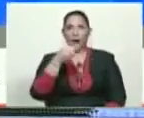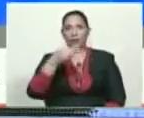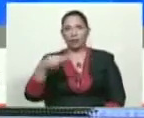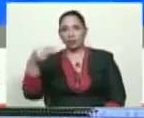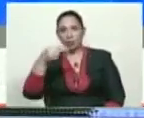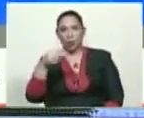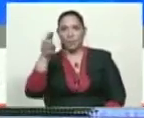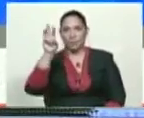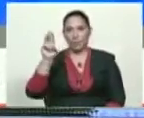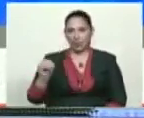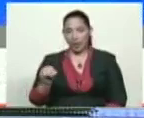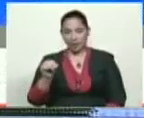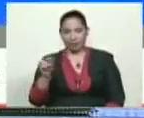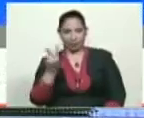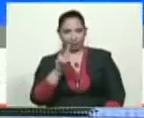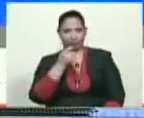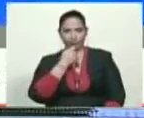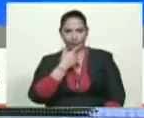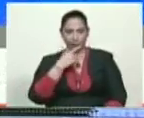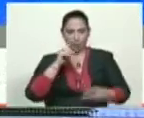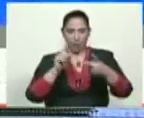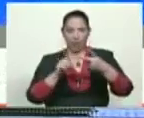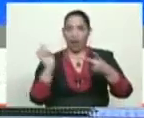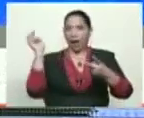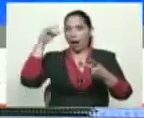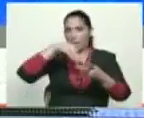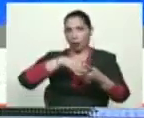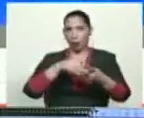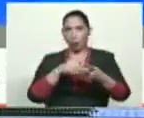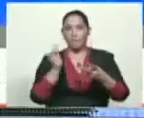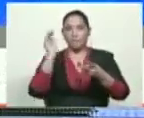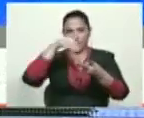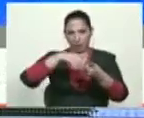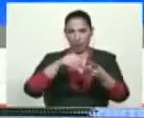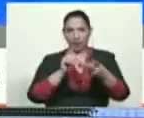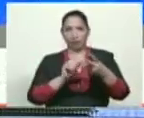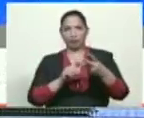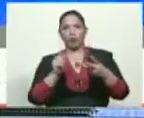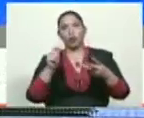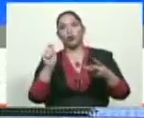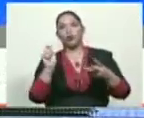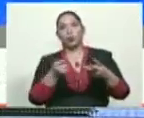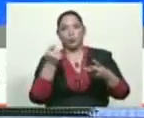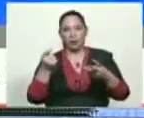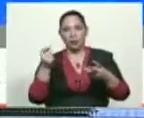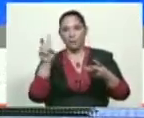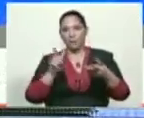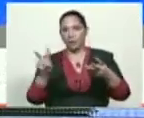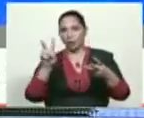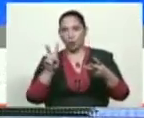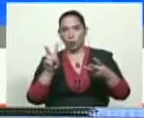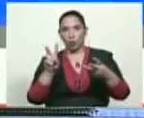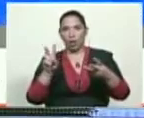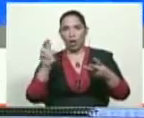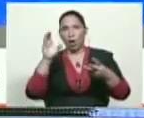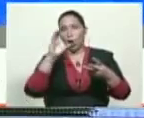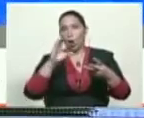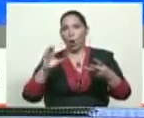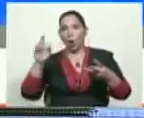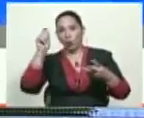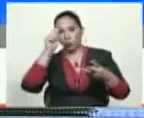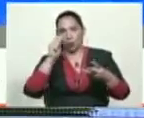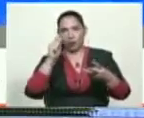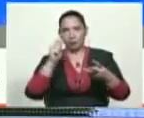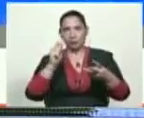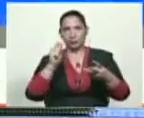venezuela bella en aragua maracay turmero la victoria y la colonia tovar